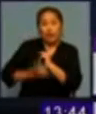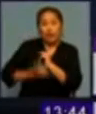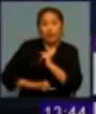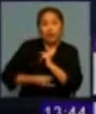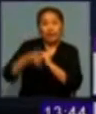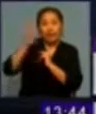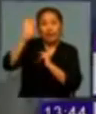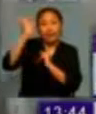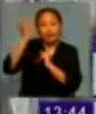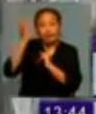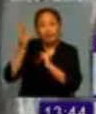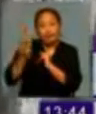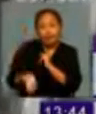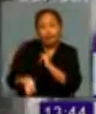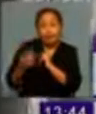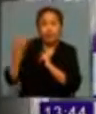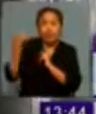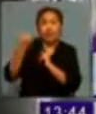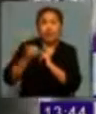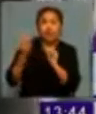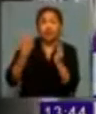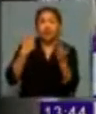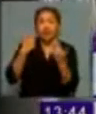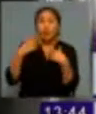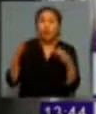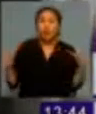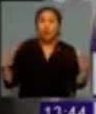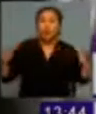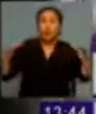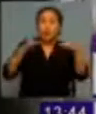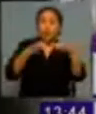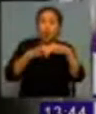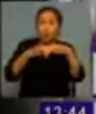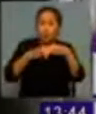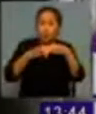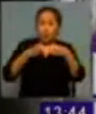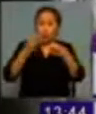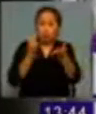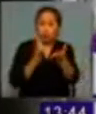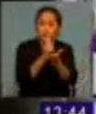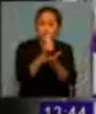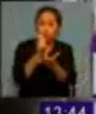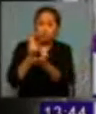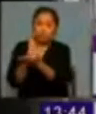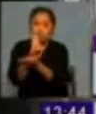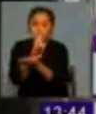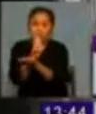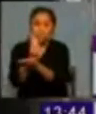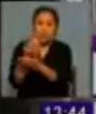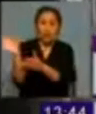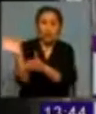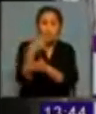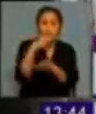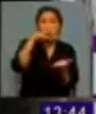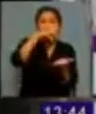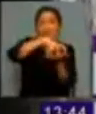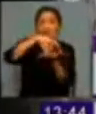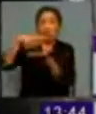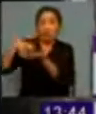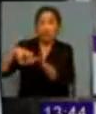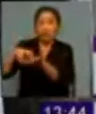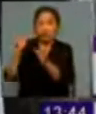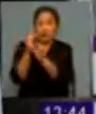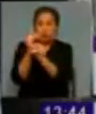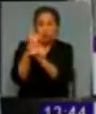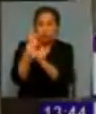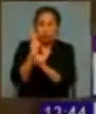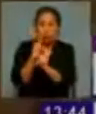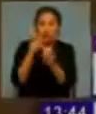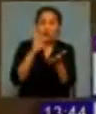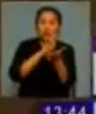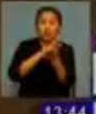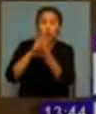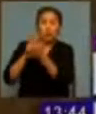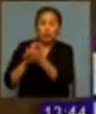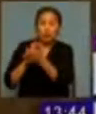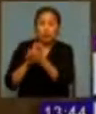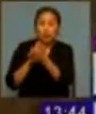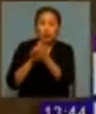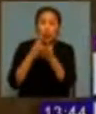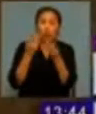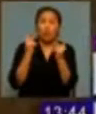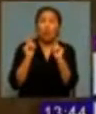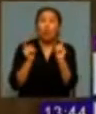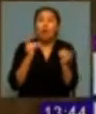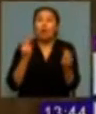conocimientos nosotros estamos tratando de reunirse con los delegados de cada empresa para ir viendo cuál es la situación de cada